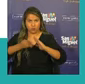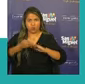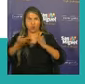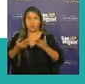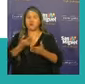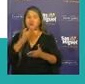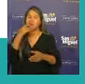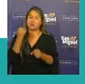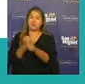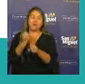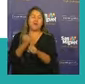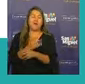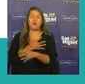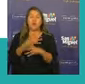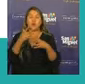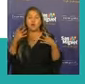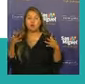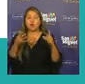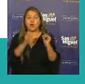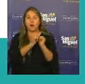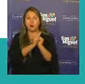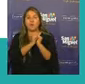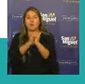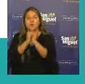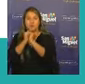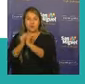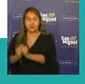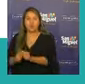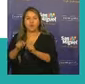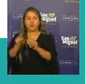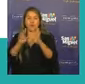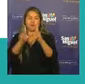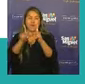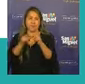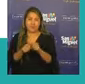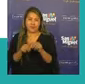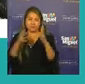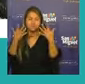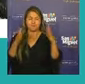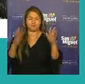trabaja arduamente en el acompañamiento de las familias.